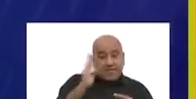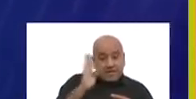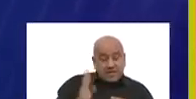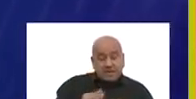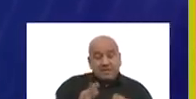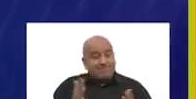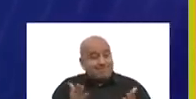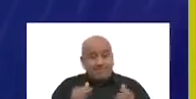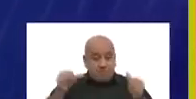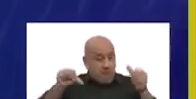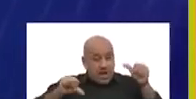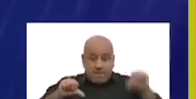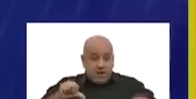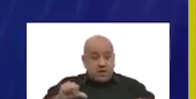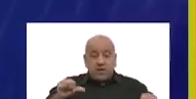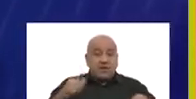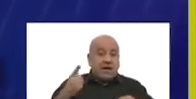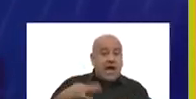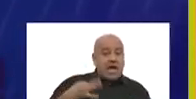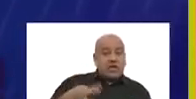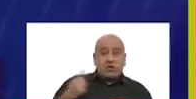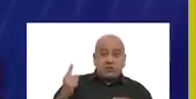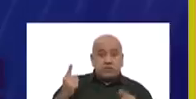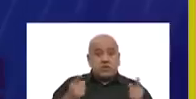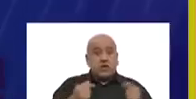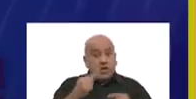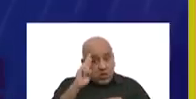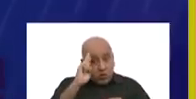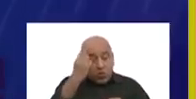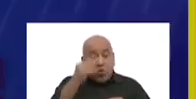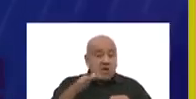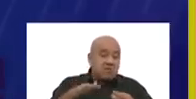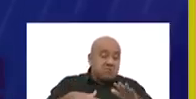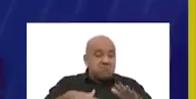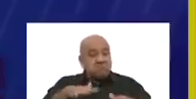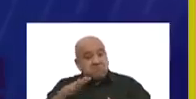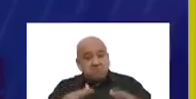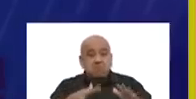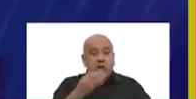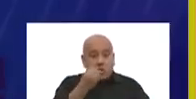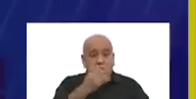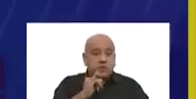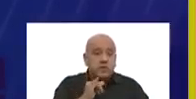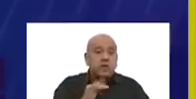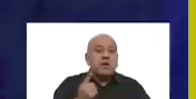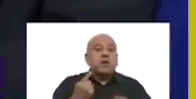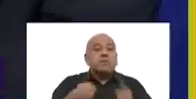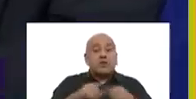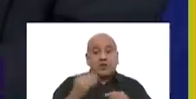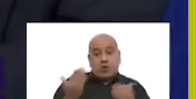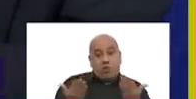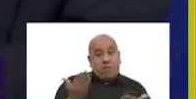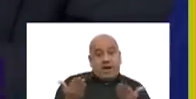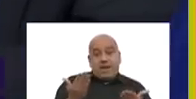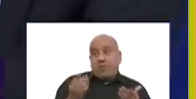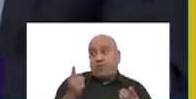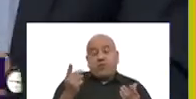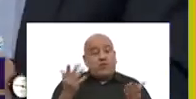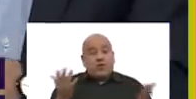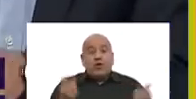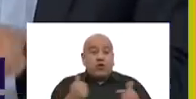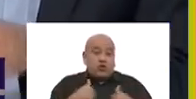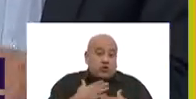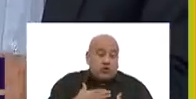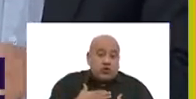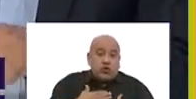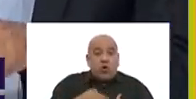gobierno diciendo que no tienen argumentos para hacer una campaña en contra diciendo que esto es una década perdida con esto